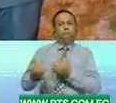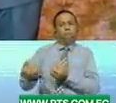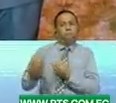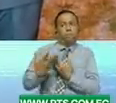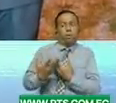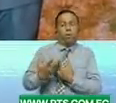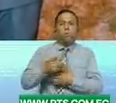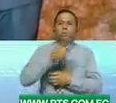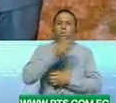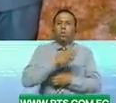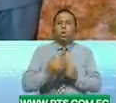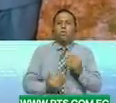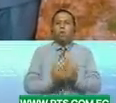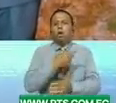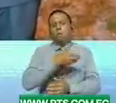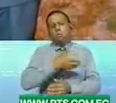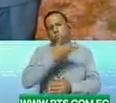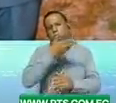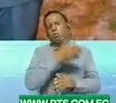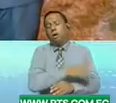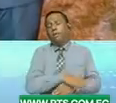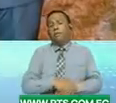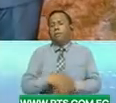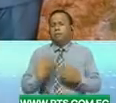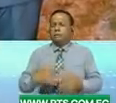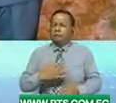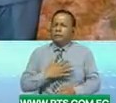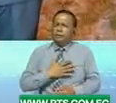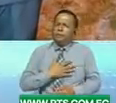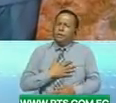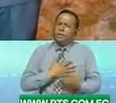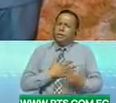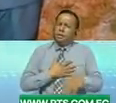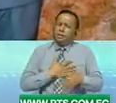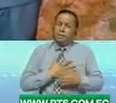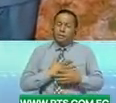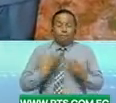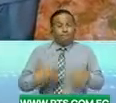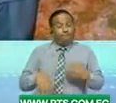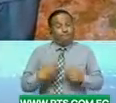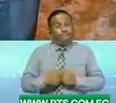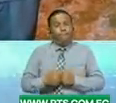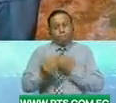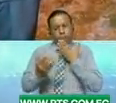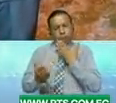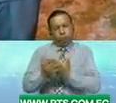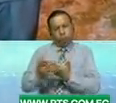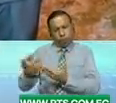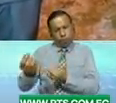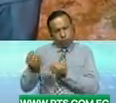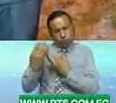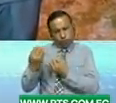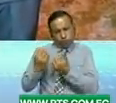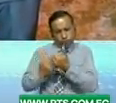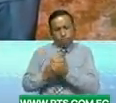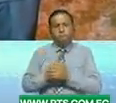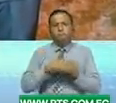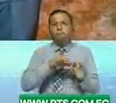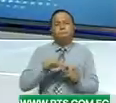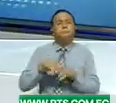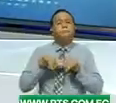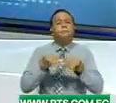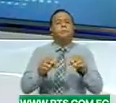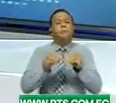De sicariato, qué crítica situación, Charlie y amigos. Lamentable. Te agradecemos por este reporte. Seguimos con